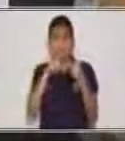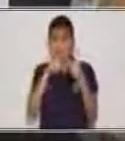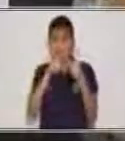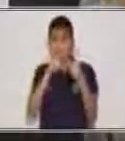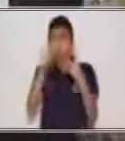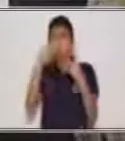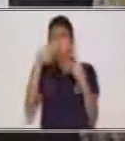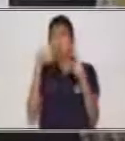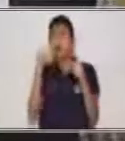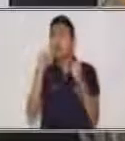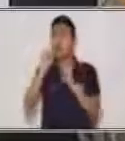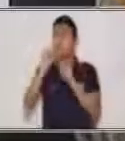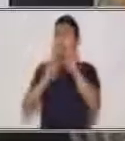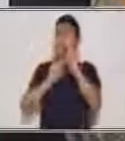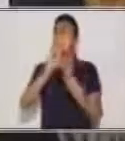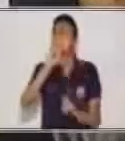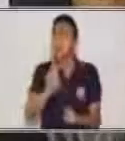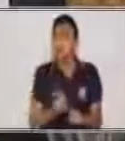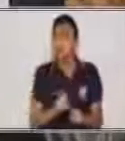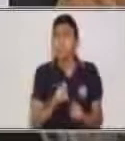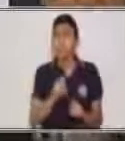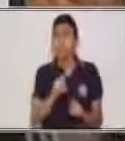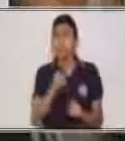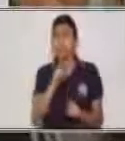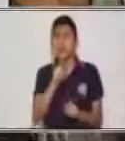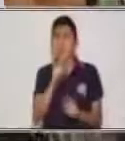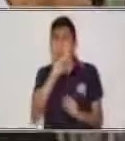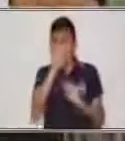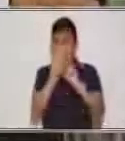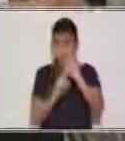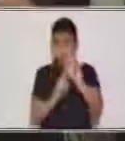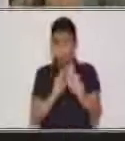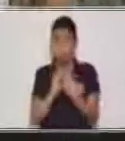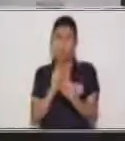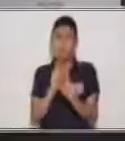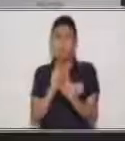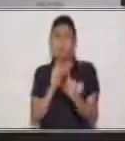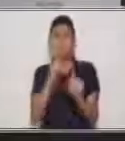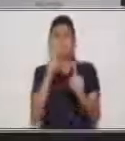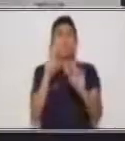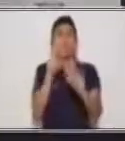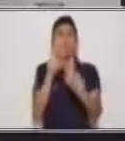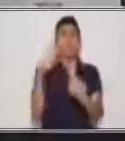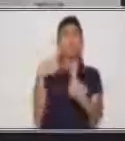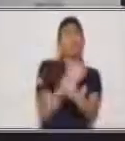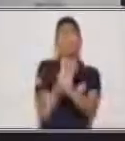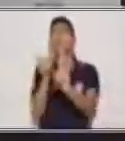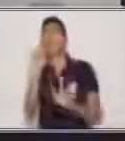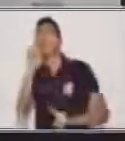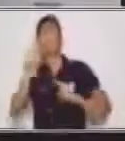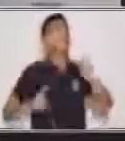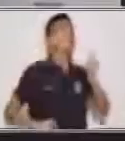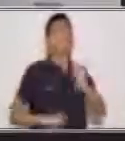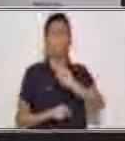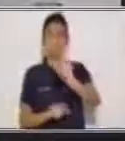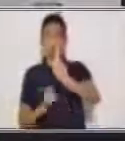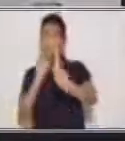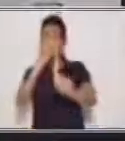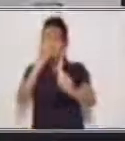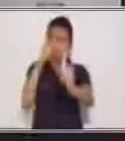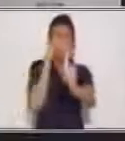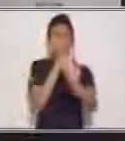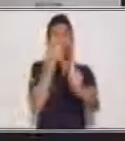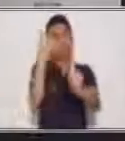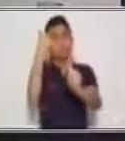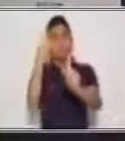voy a elaborar una pregunta. Y en la pregunta tengo que ser puntual. Si yo pregunto muchas cosas, serían muchos experimentos. Entonces tengo que